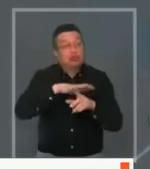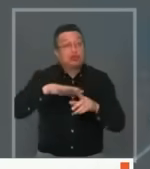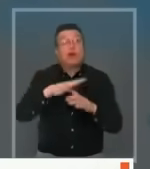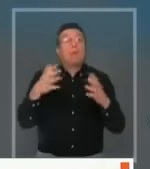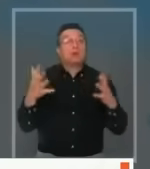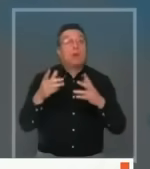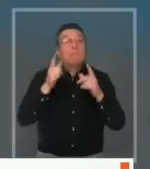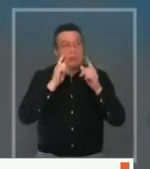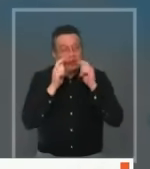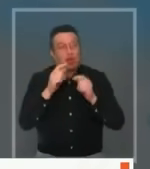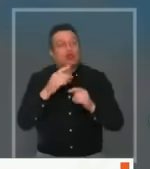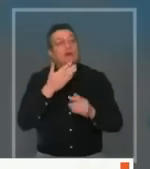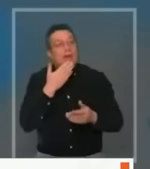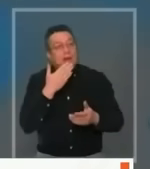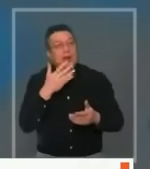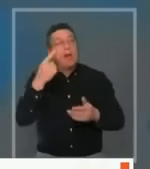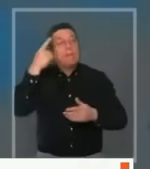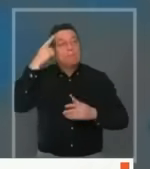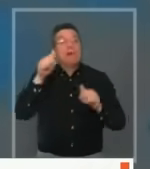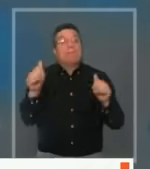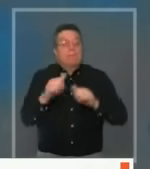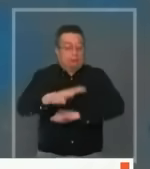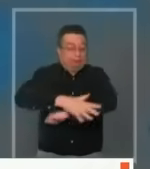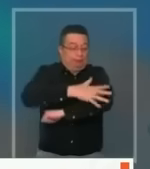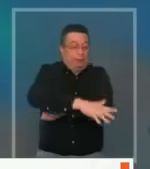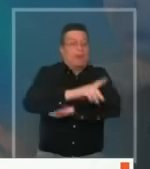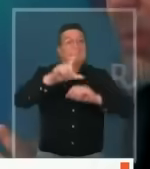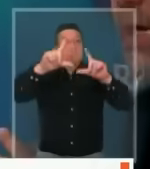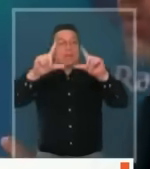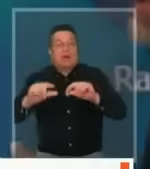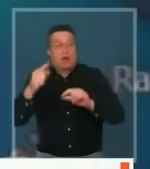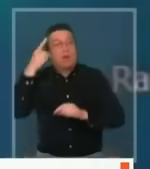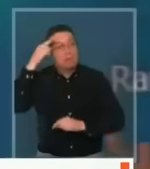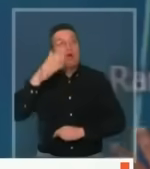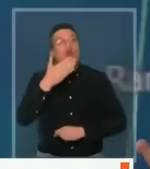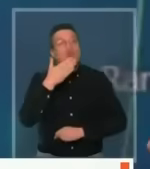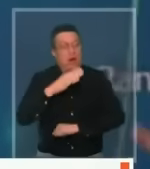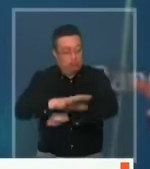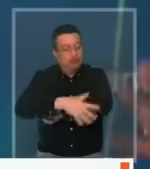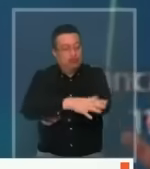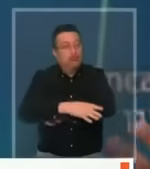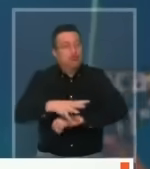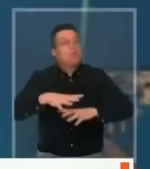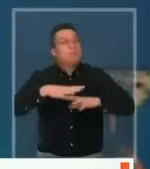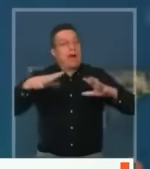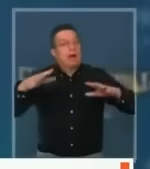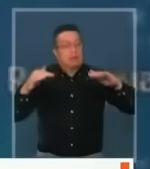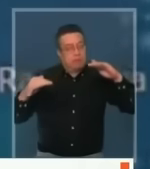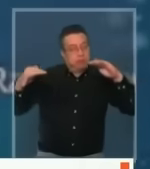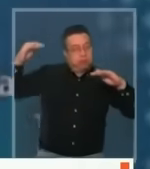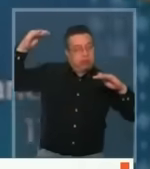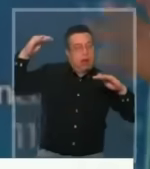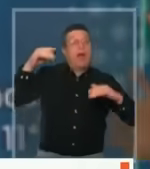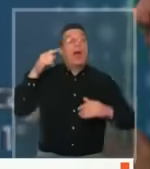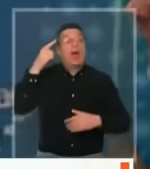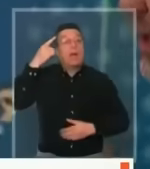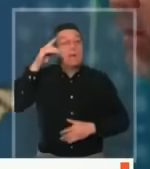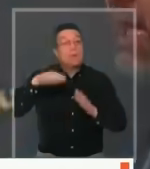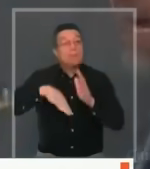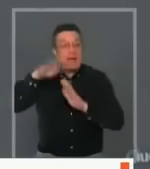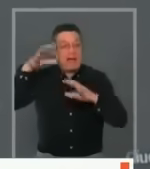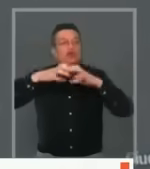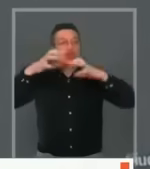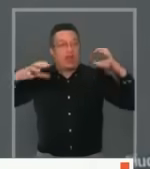es peligroso. Es menor en la costa, pero igualmente va a caer harta agua en la costa, y a diferencia del de ayer, y es mayor en sector